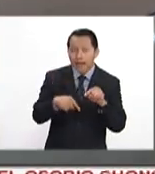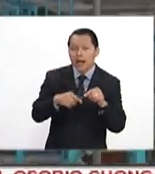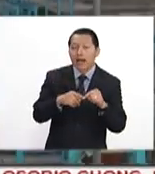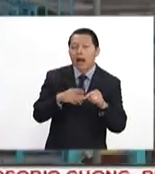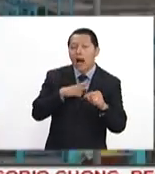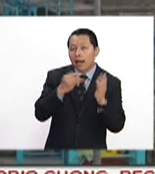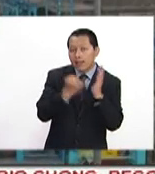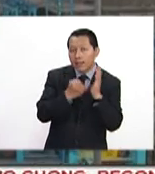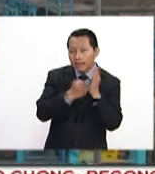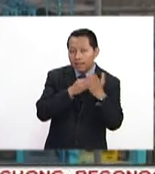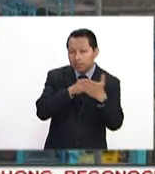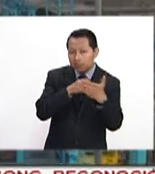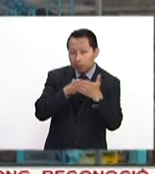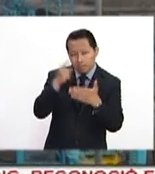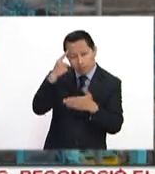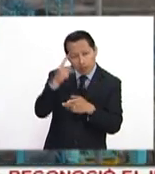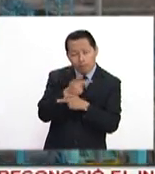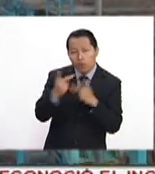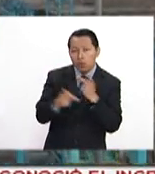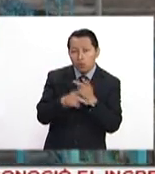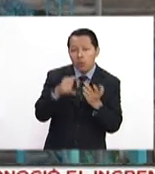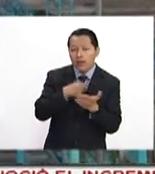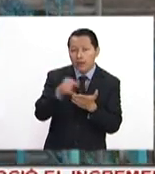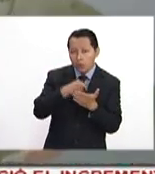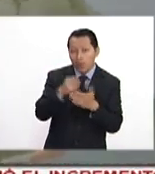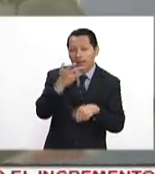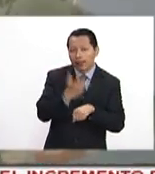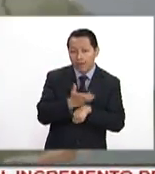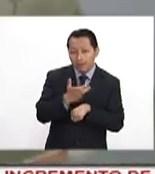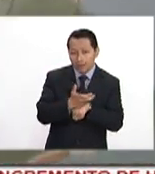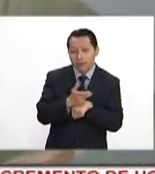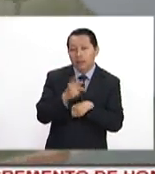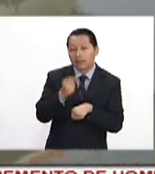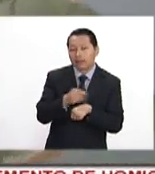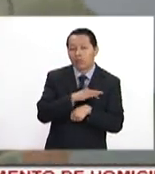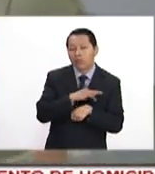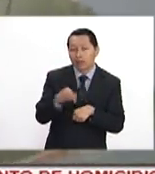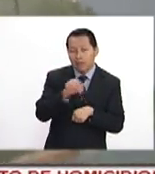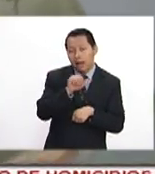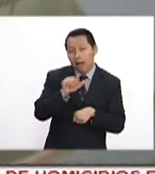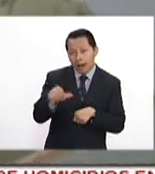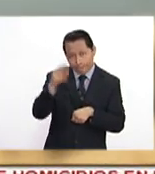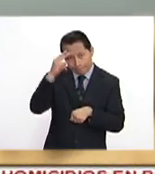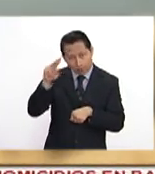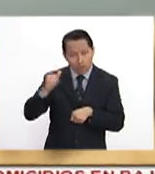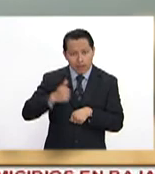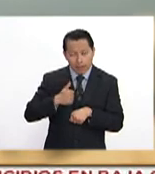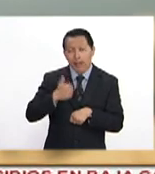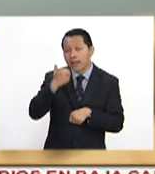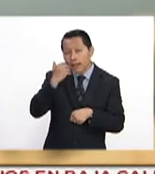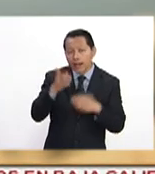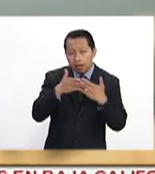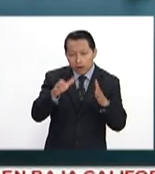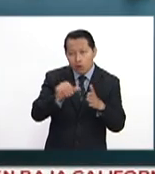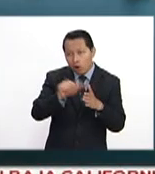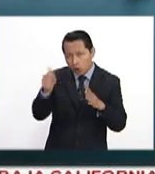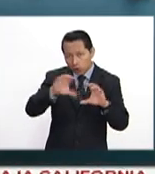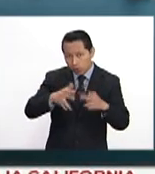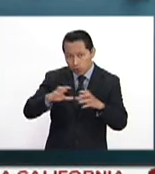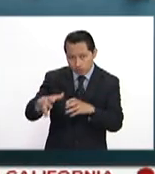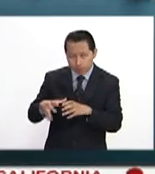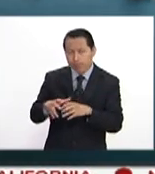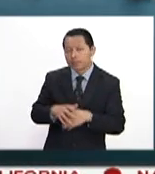no arancelarias para productos agrícolas de Estados Unidos que vayan hacia México o Canadá, y también quiere ampliarlo a otros